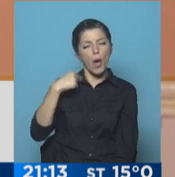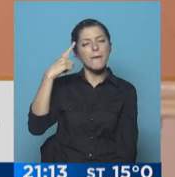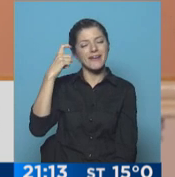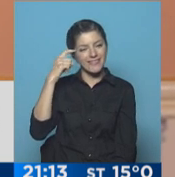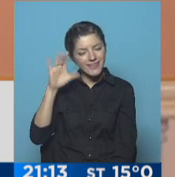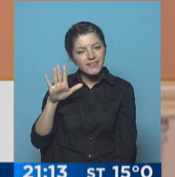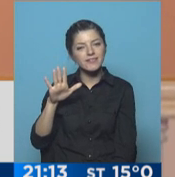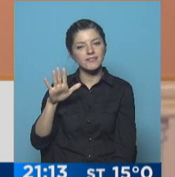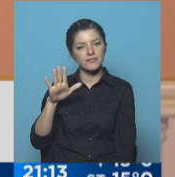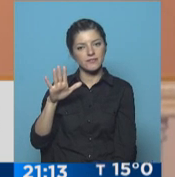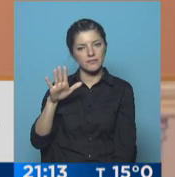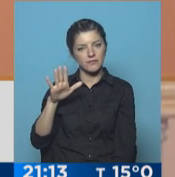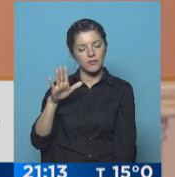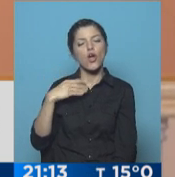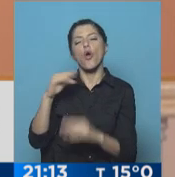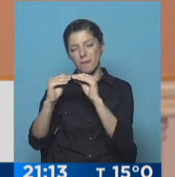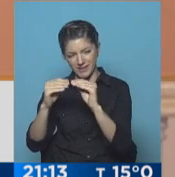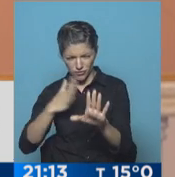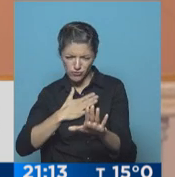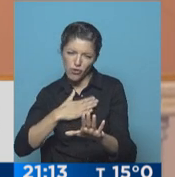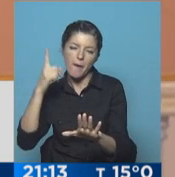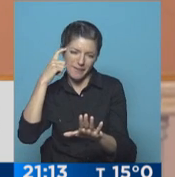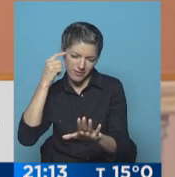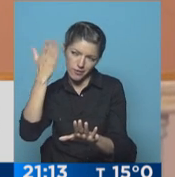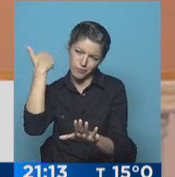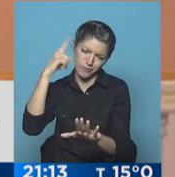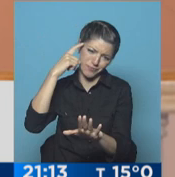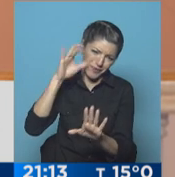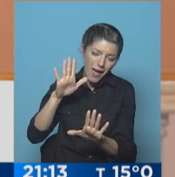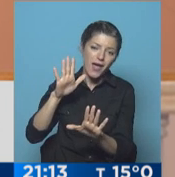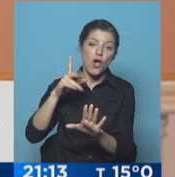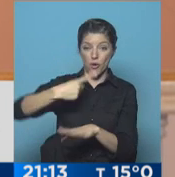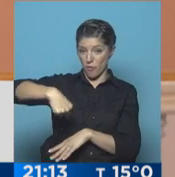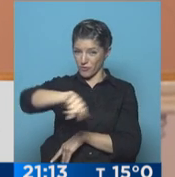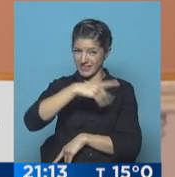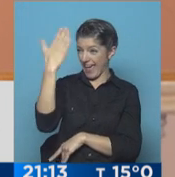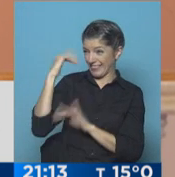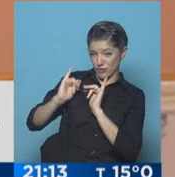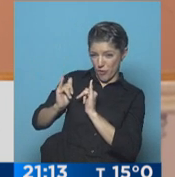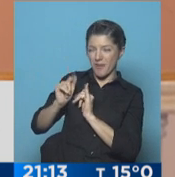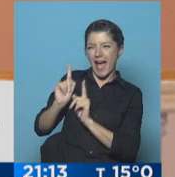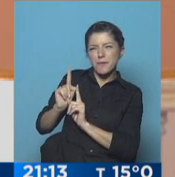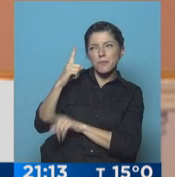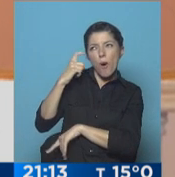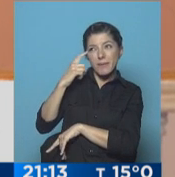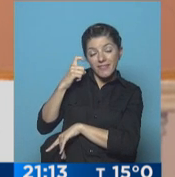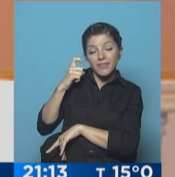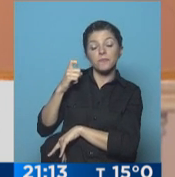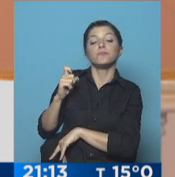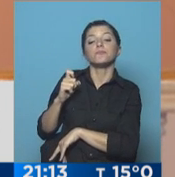Yo lo aprendí, compañero, yo lo aprendí siendo como ustedes, muy joven. Cuando por